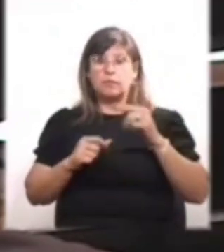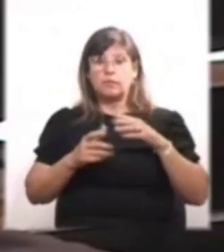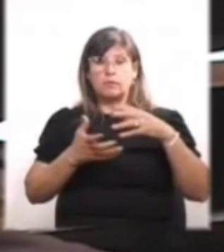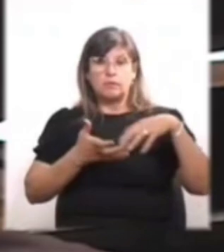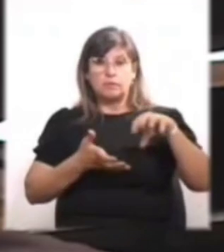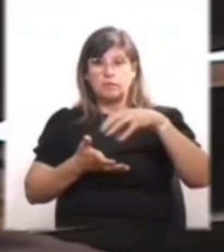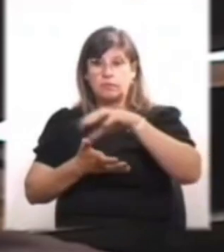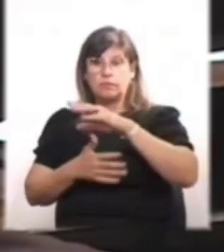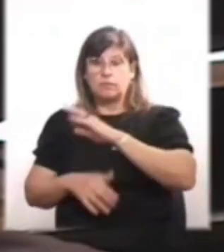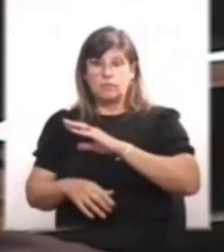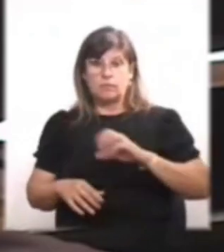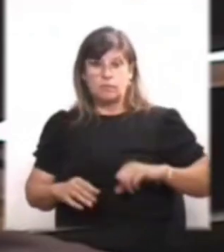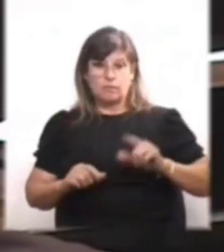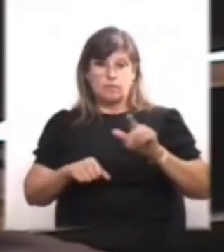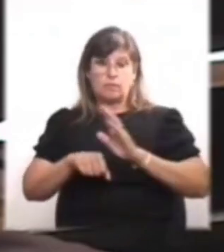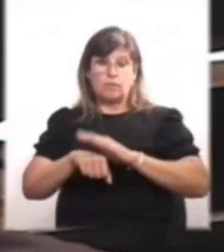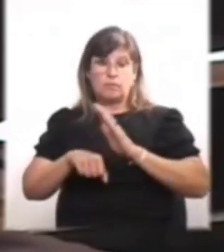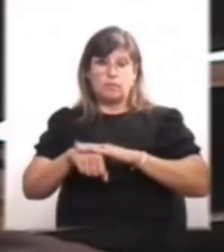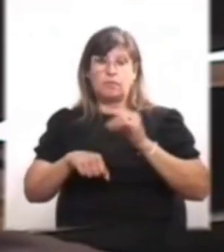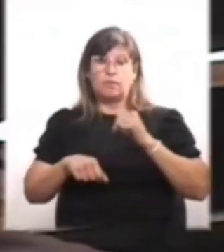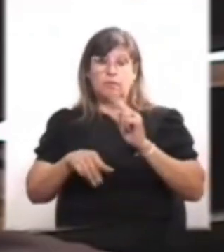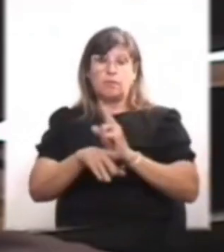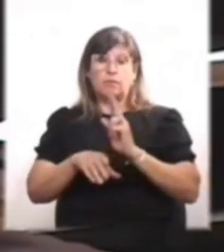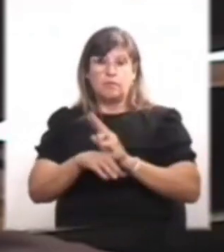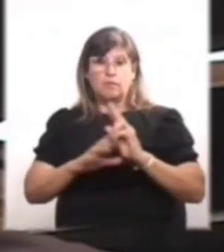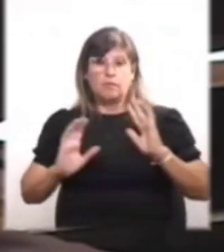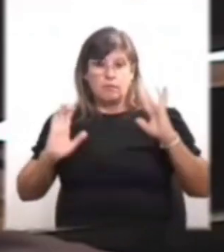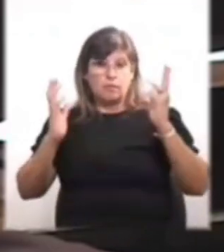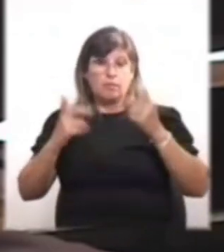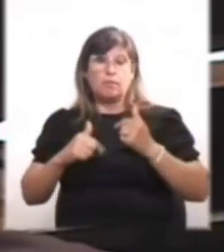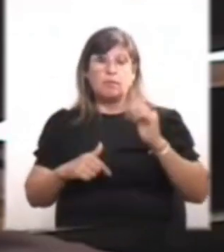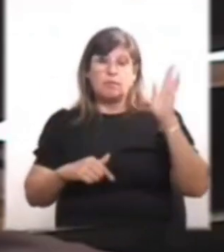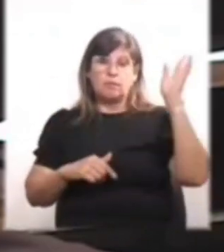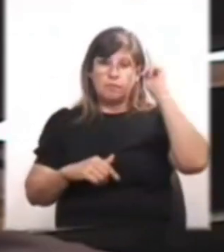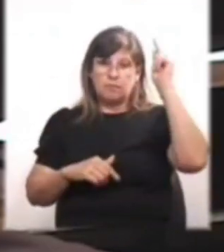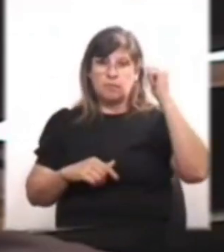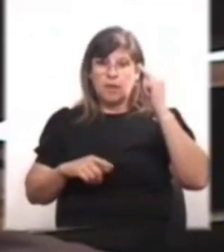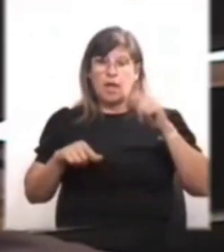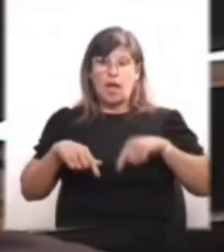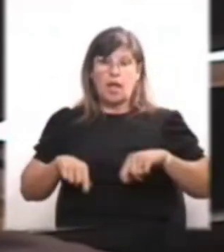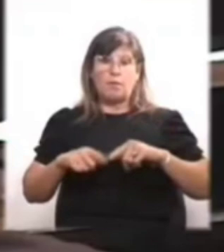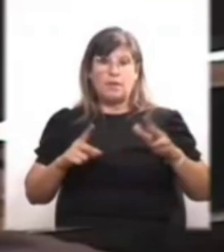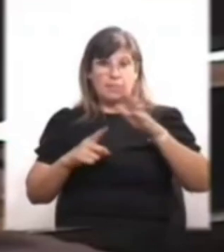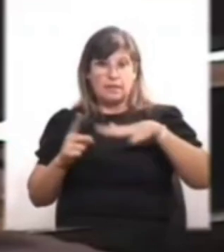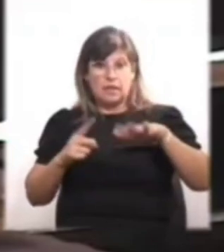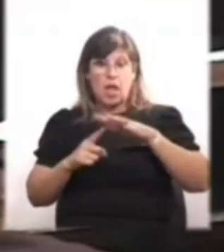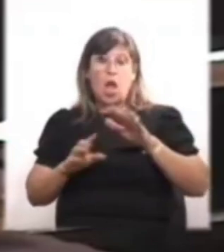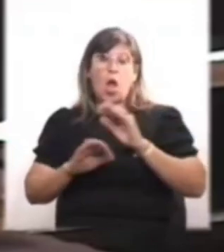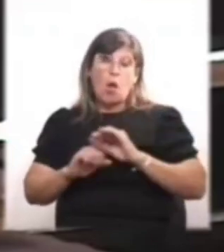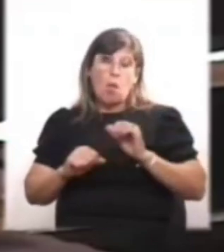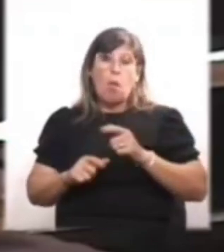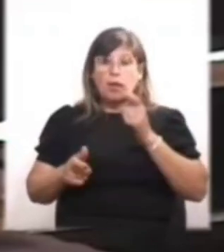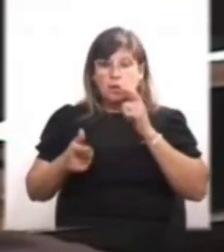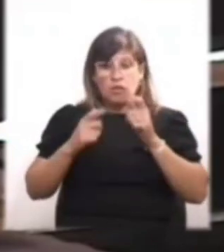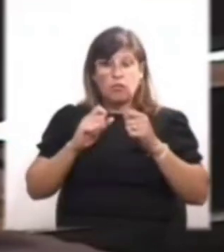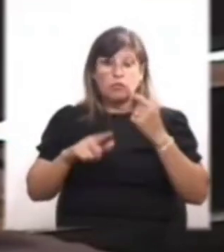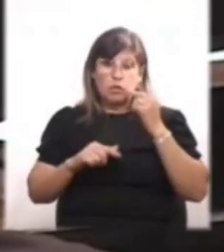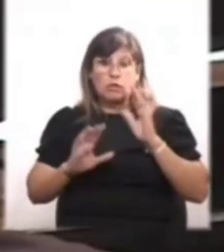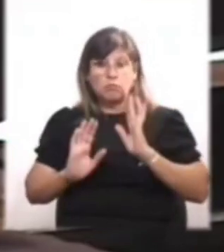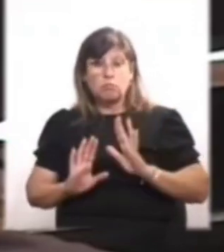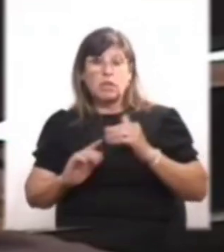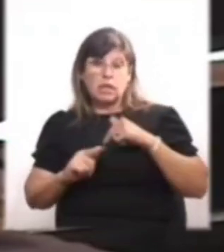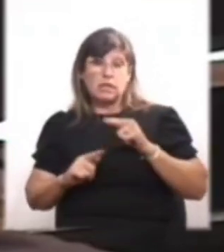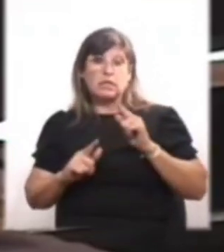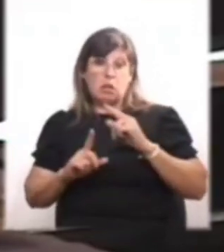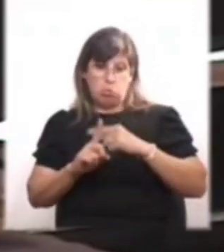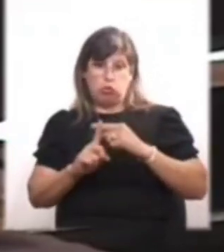repartición estatal encargada de la protección del bosque nativo al Ministerio de Ambiente puede tener fundamentos y consideraciones que se